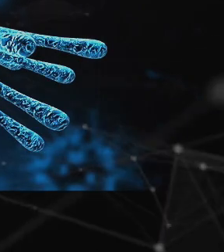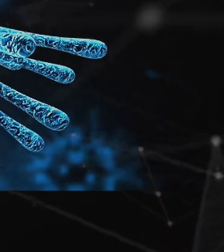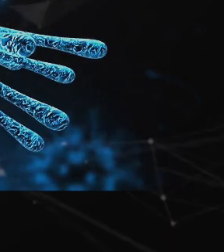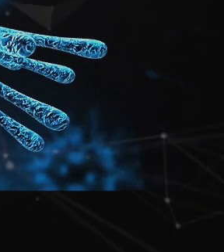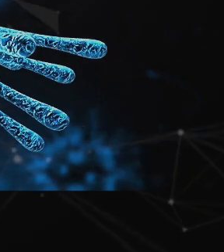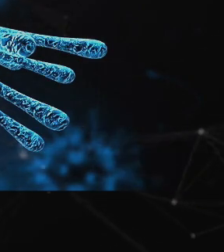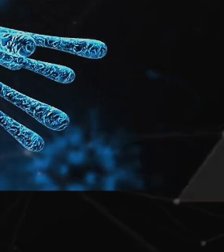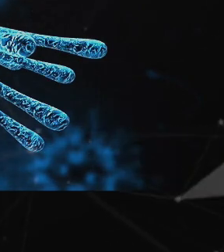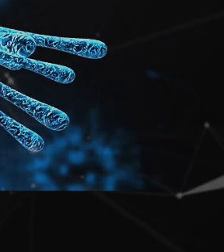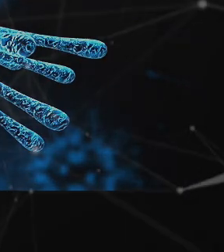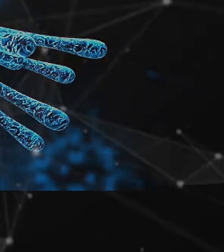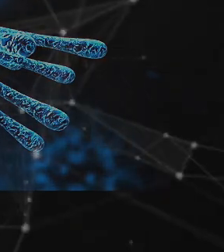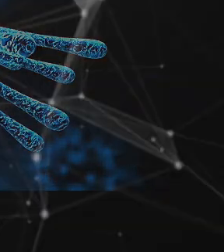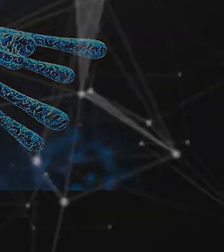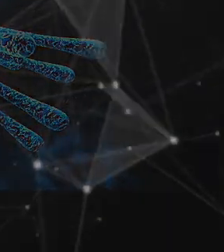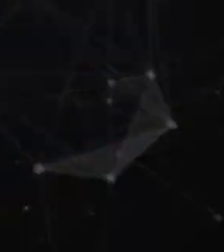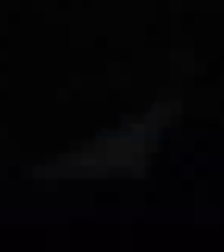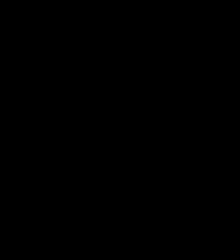de nuestro canal.